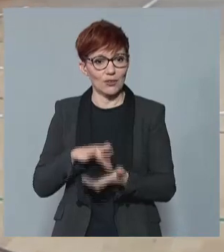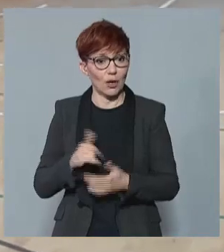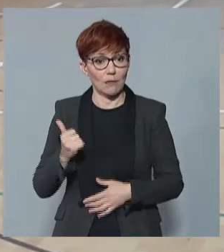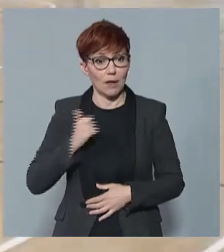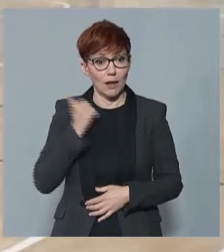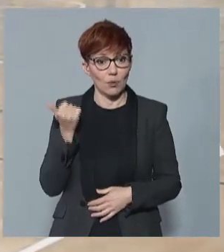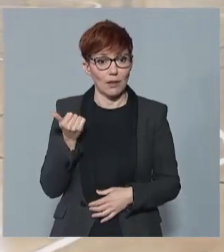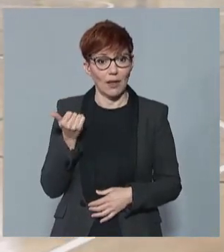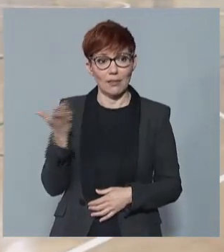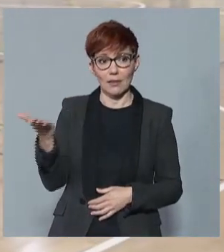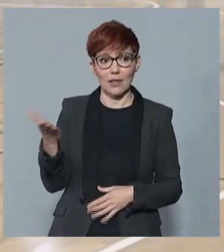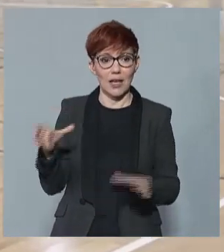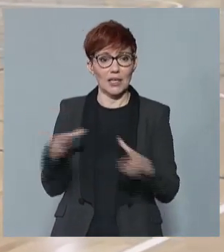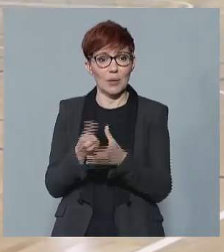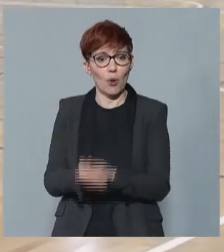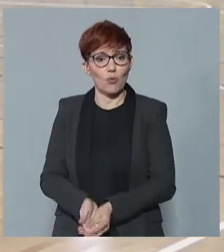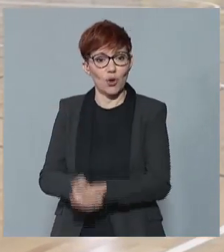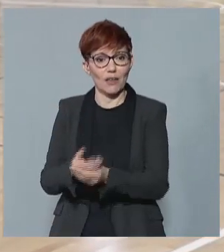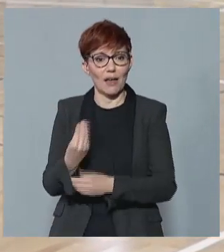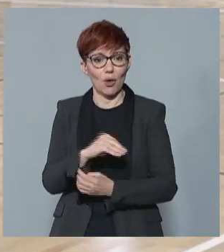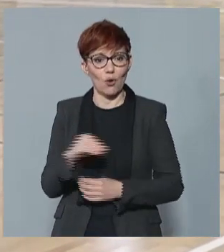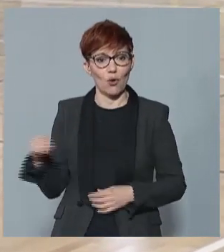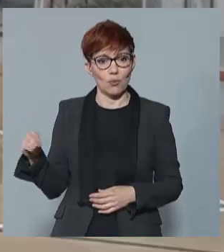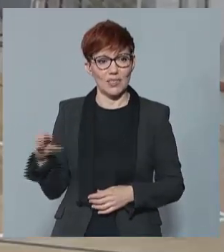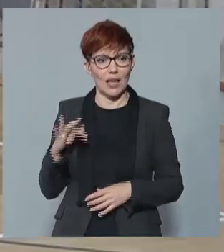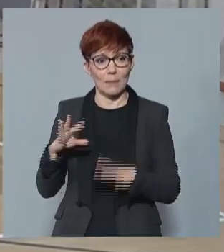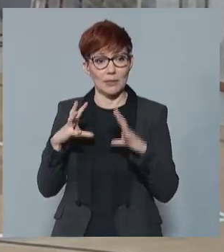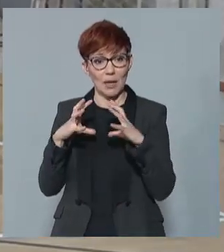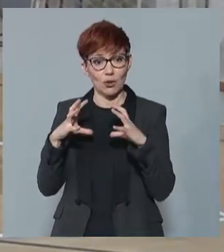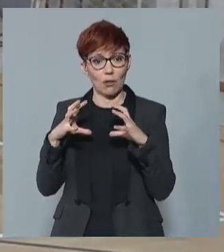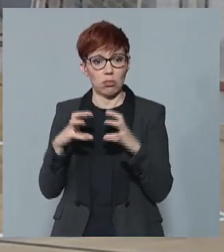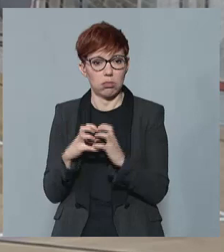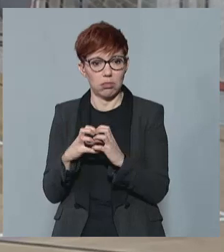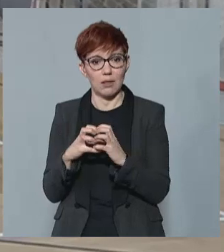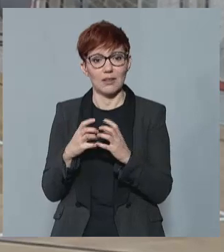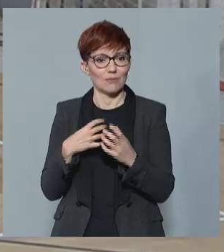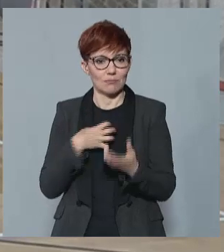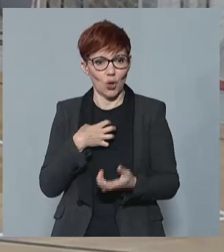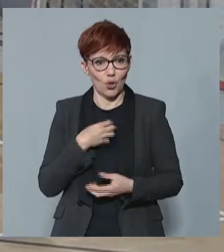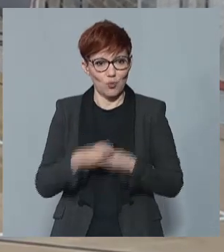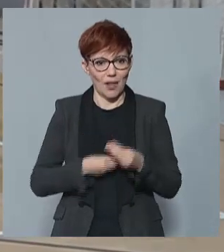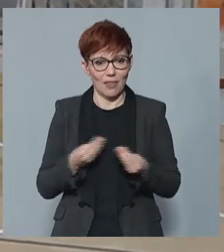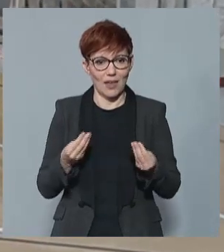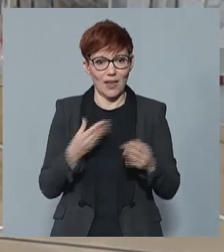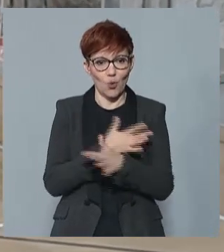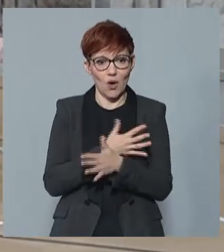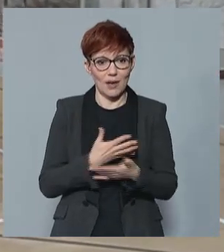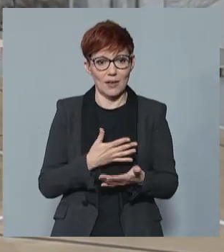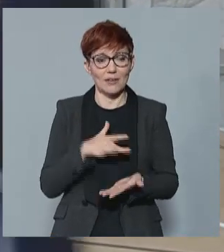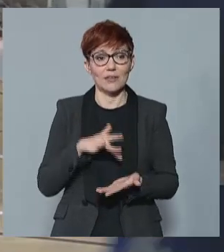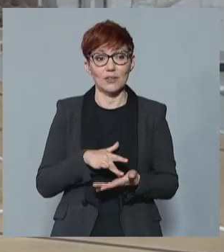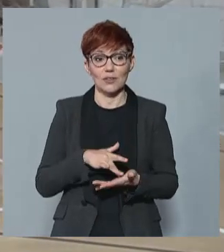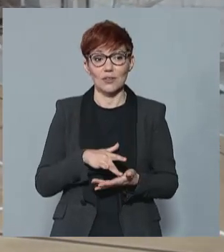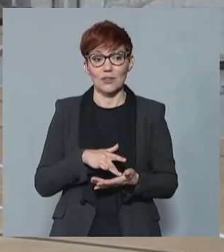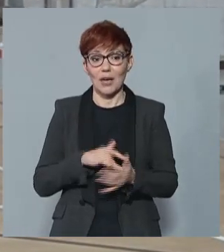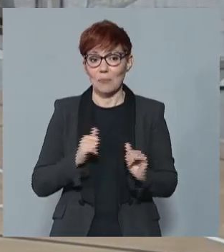casualmente ocupada por un equipo de voleibol juvenil, además de encontrarse los balones desinflados y sin hinchador. El infierno que se vivirá a partir de las 6 empezó ayer.